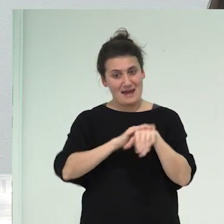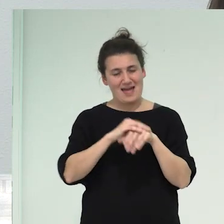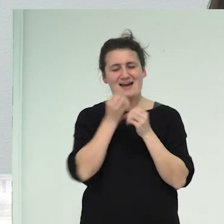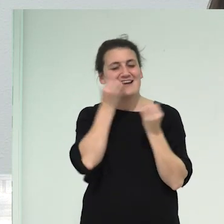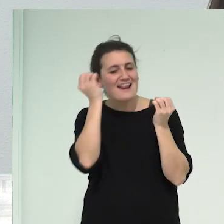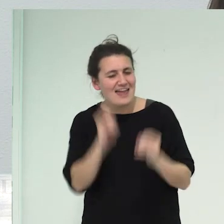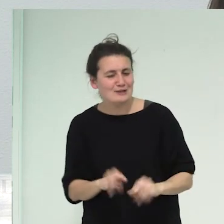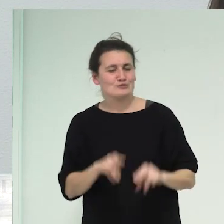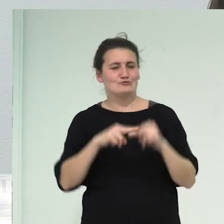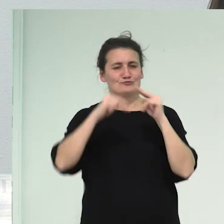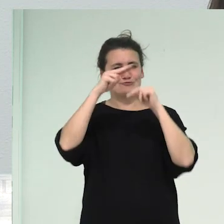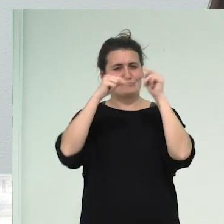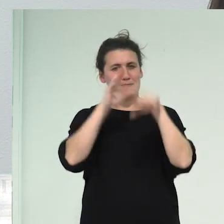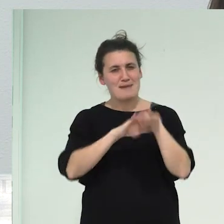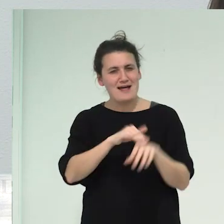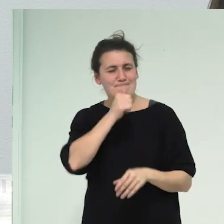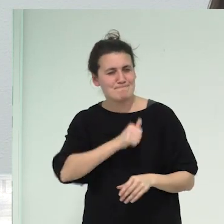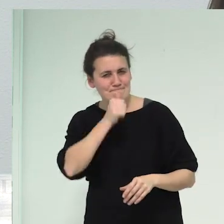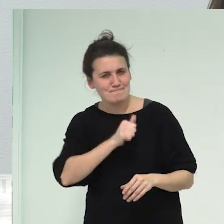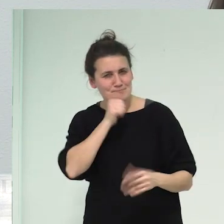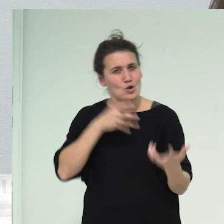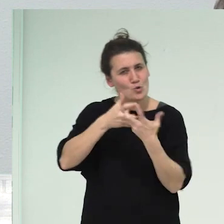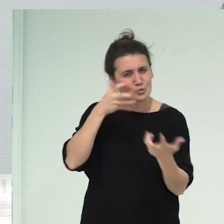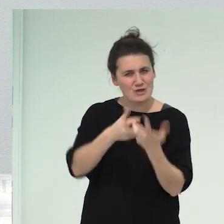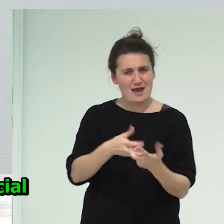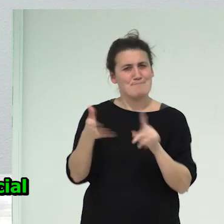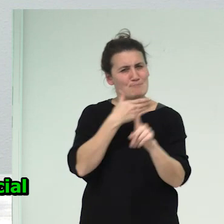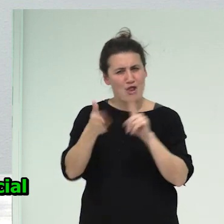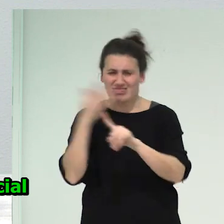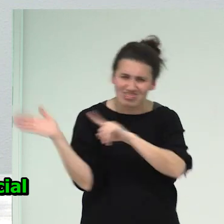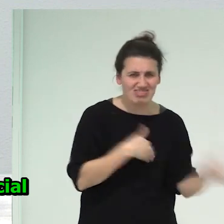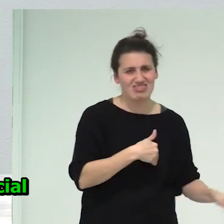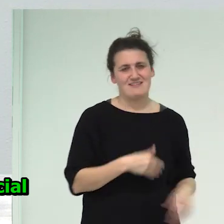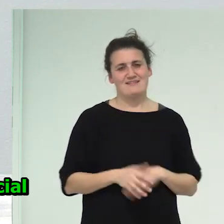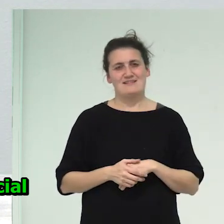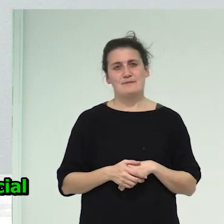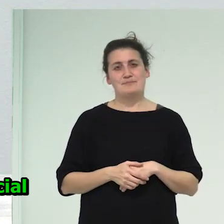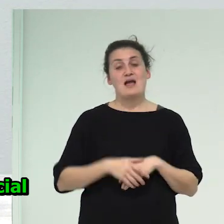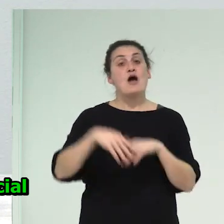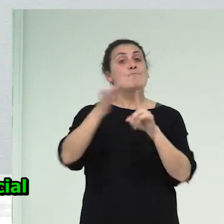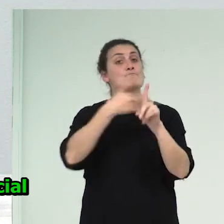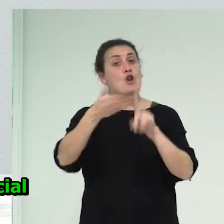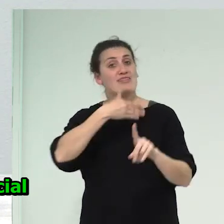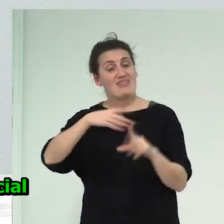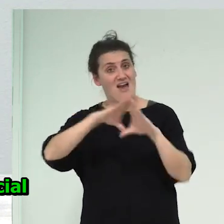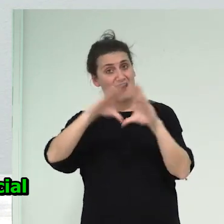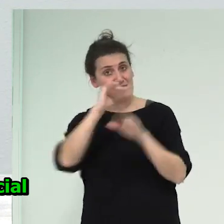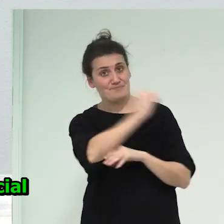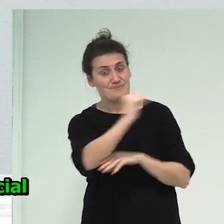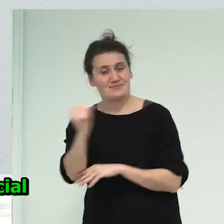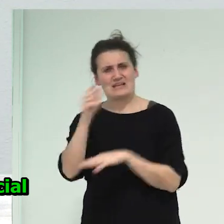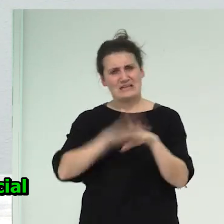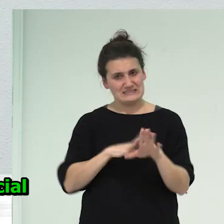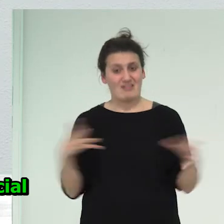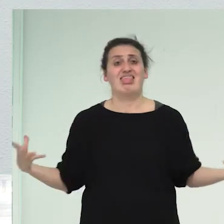relatos, para resistir, luchar y erradicar la violencia. La violencia feminicida es consustancial